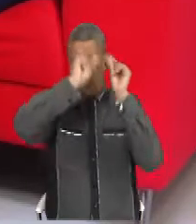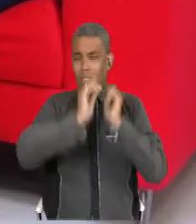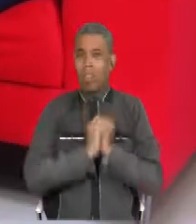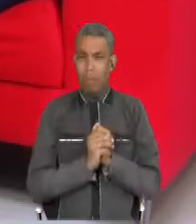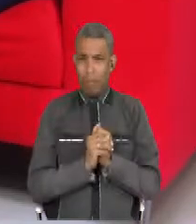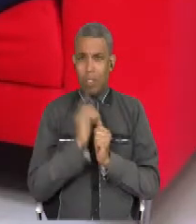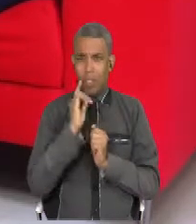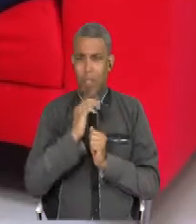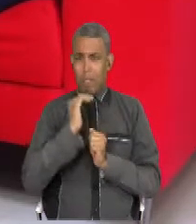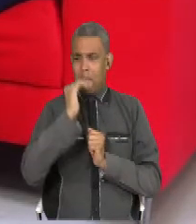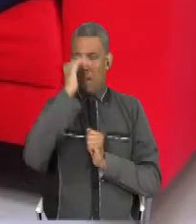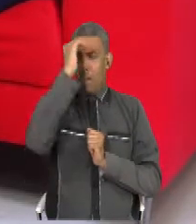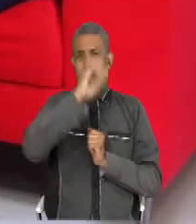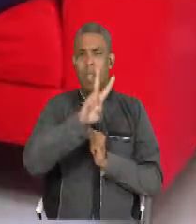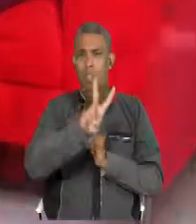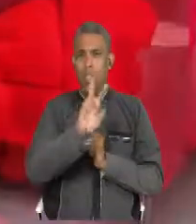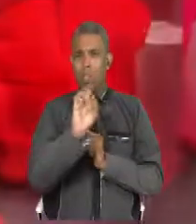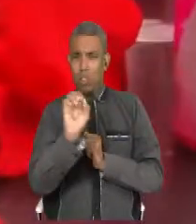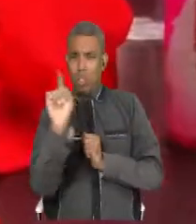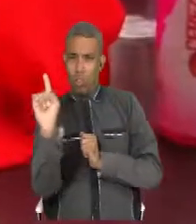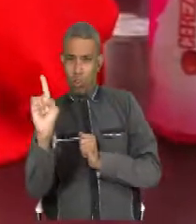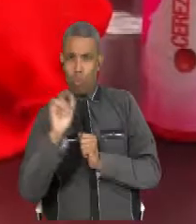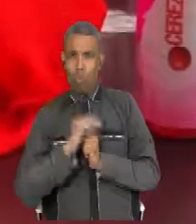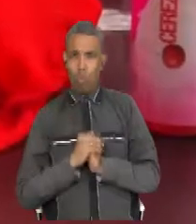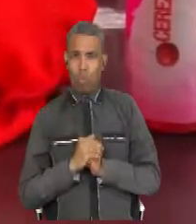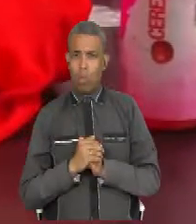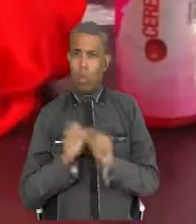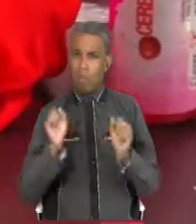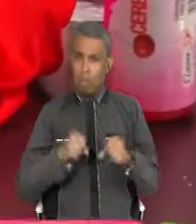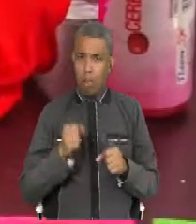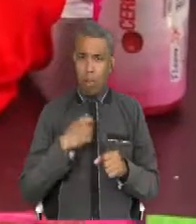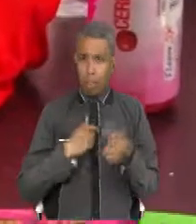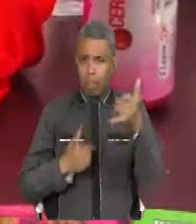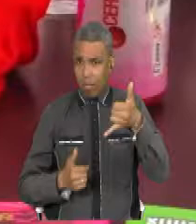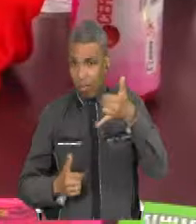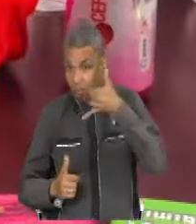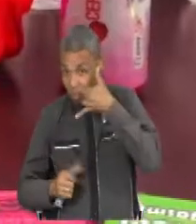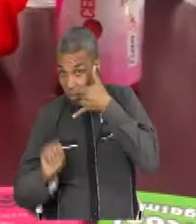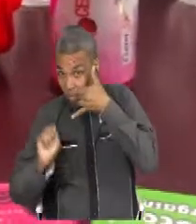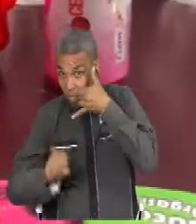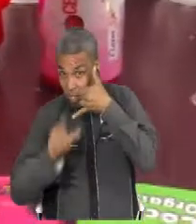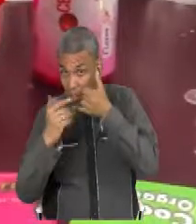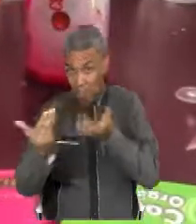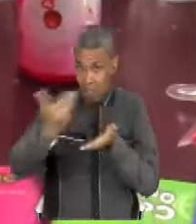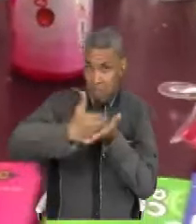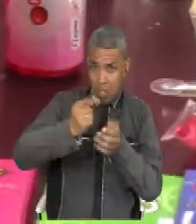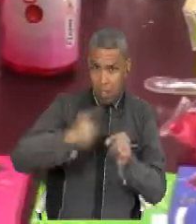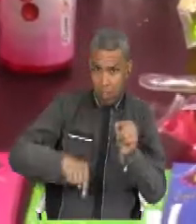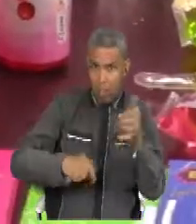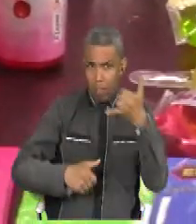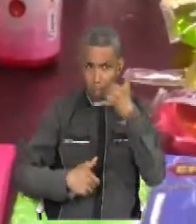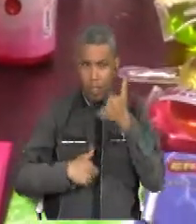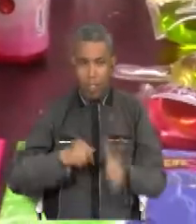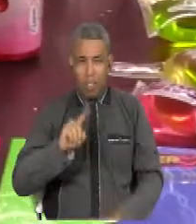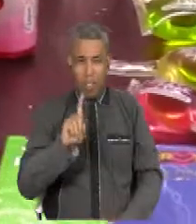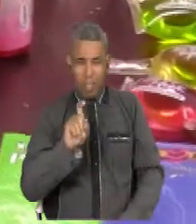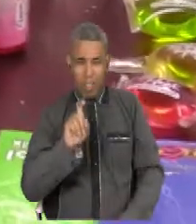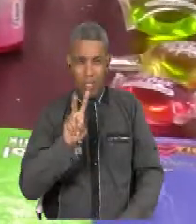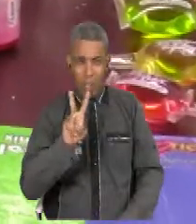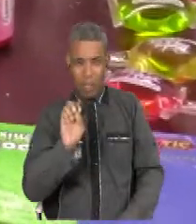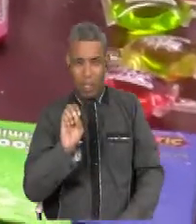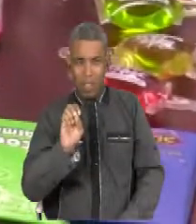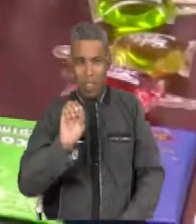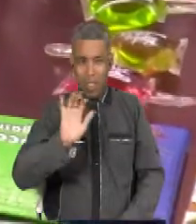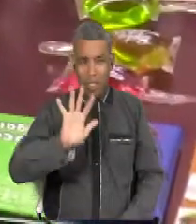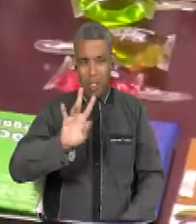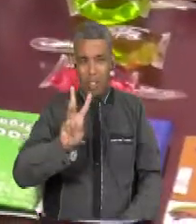Tierra Santa. Sus pedidos los pueden hacer pues a domicilio llamando al 620-2359 o